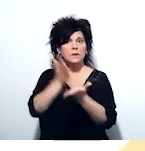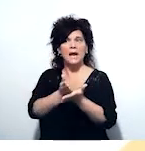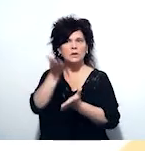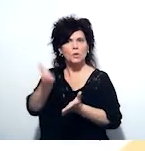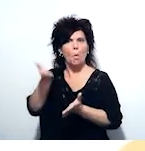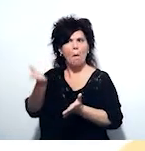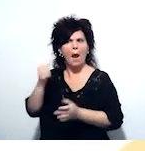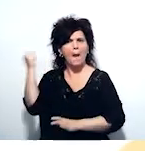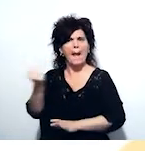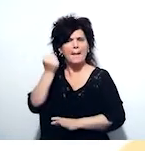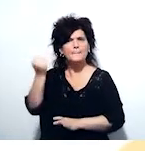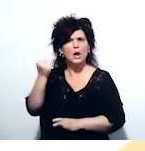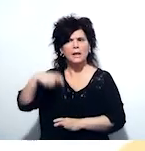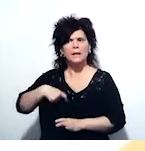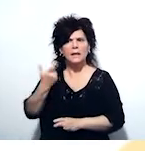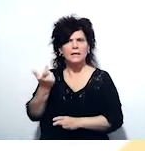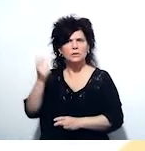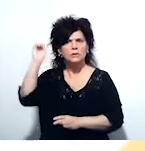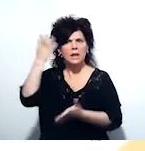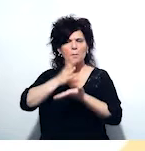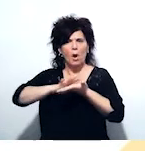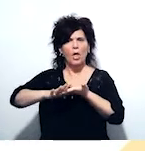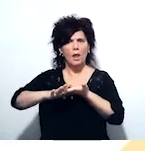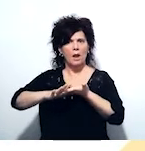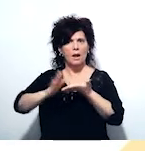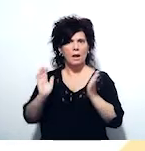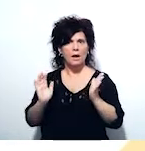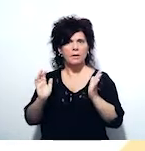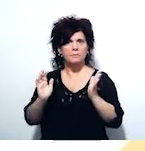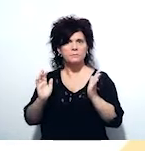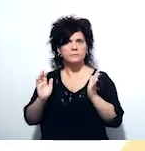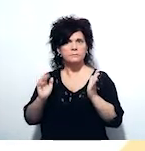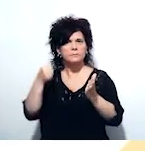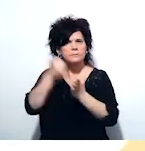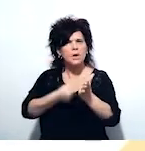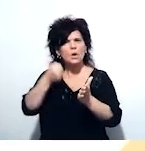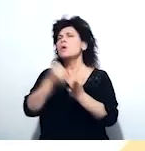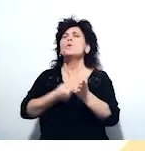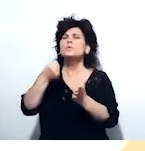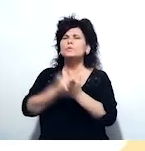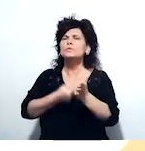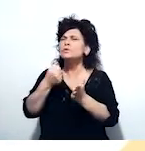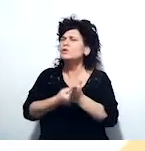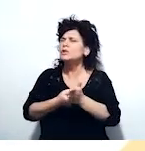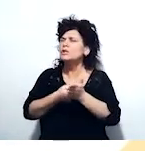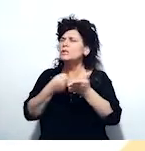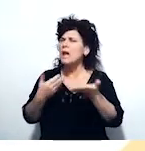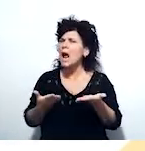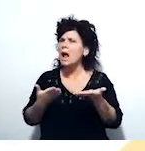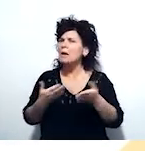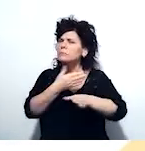importante en la sociedad moderna, es un derecho que hemos ganado a través de luchas, a través del tiempo.